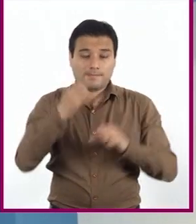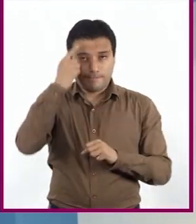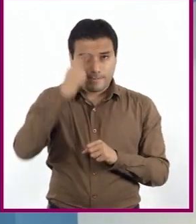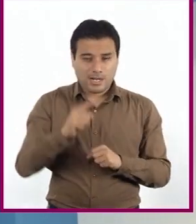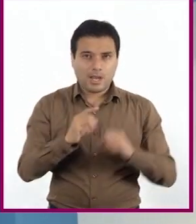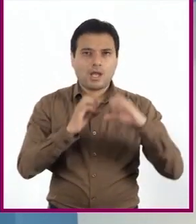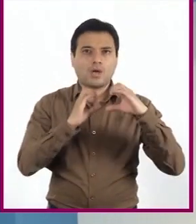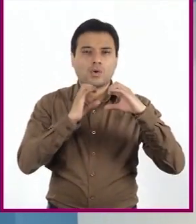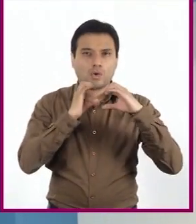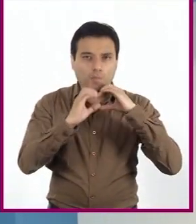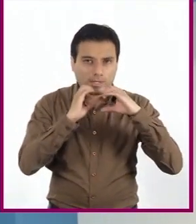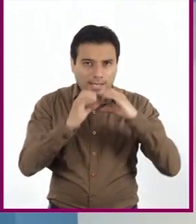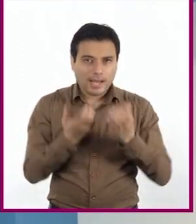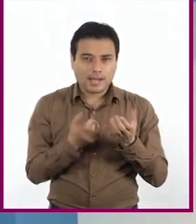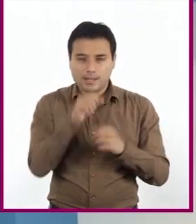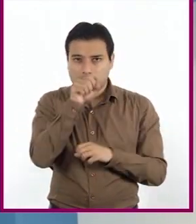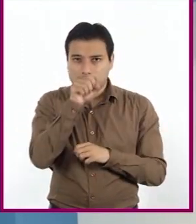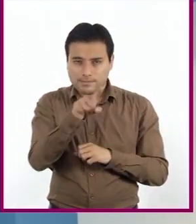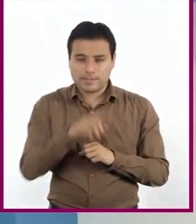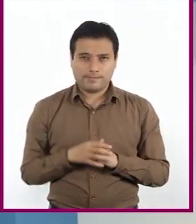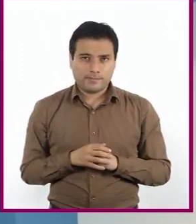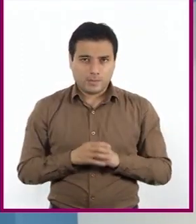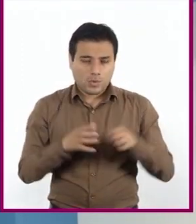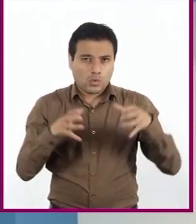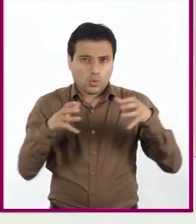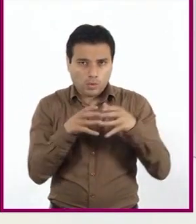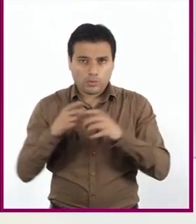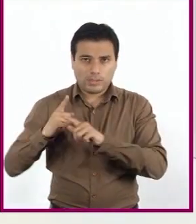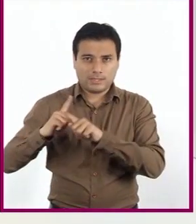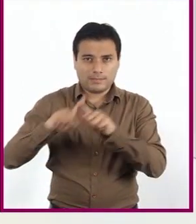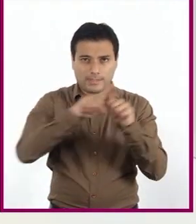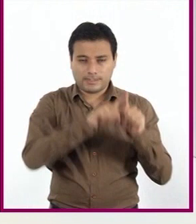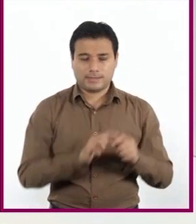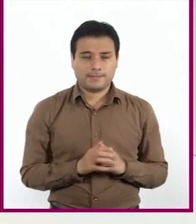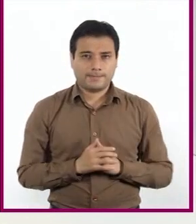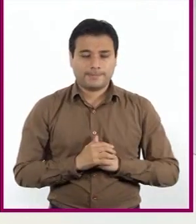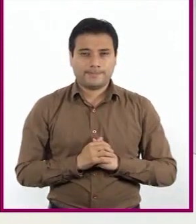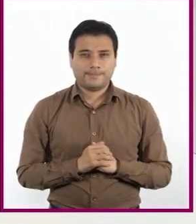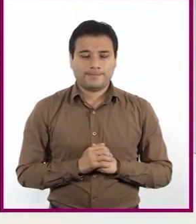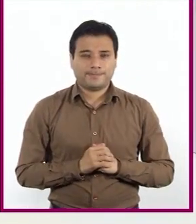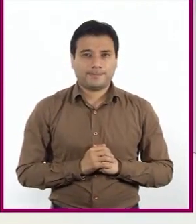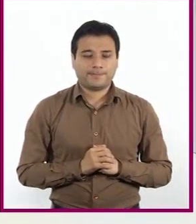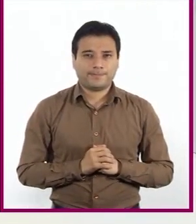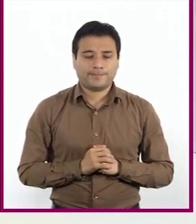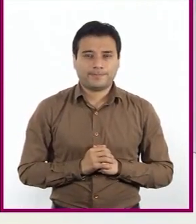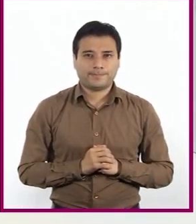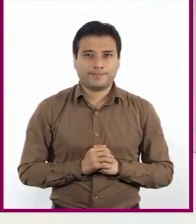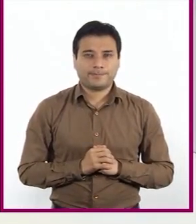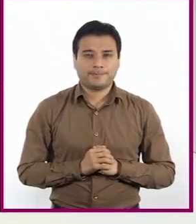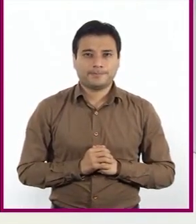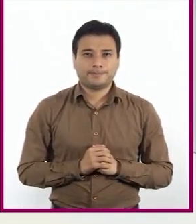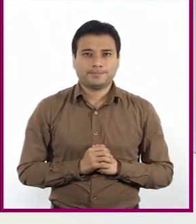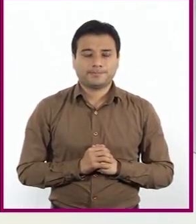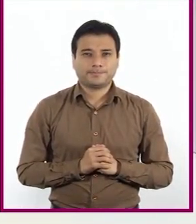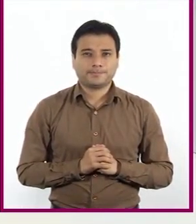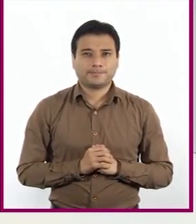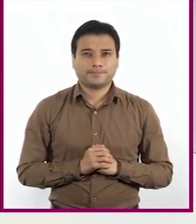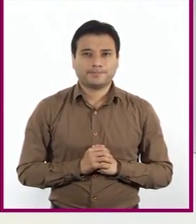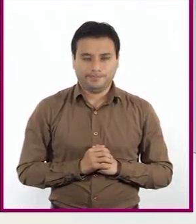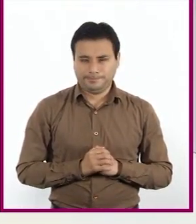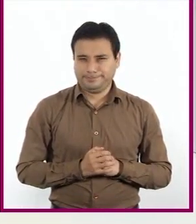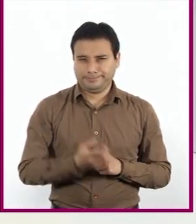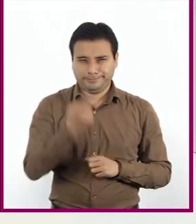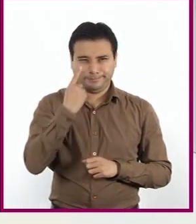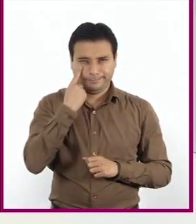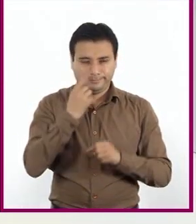comunicación y el intercambio entre los distintos pueblos? Relacionado con esto, escuchemos